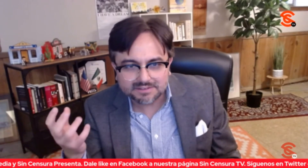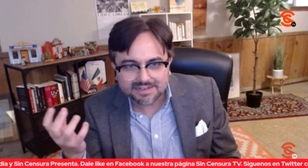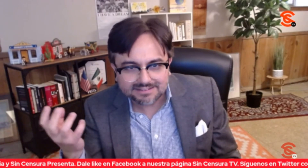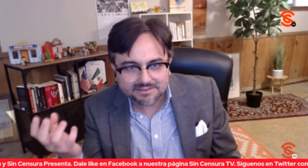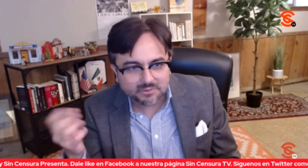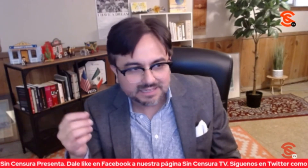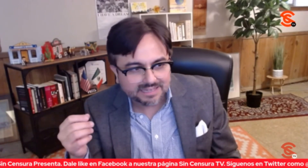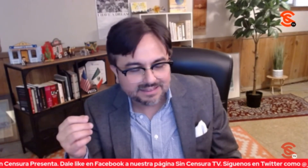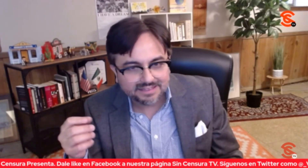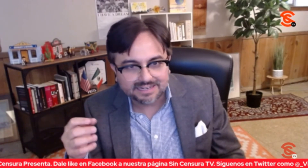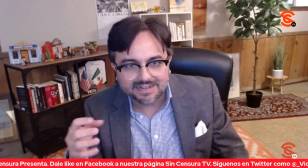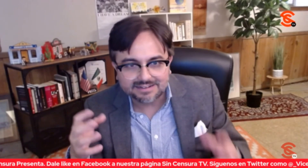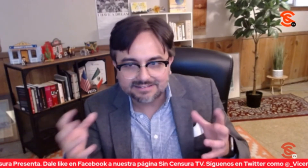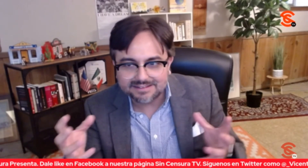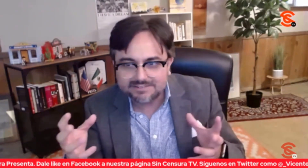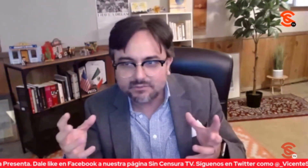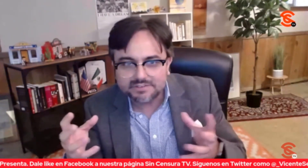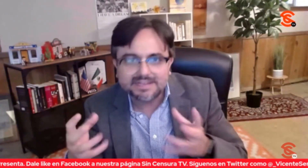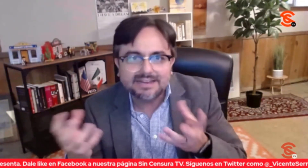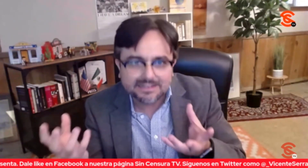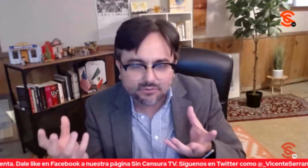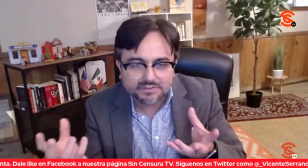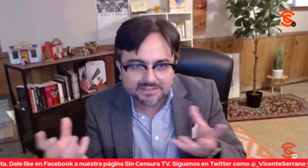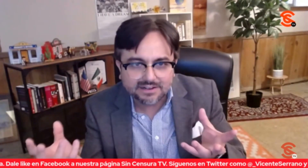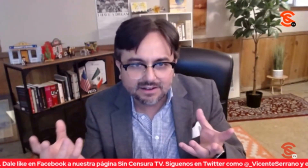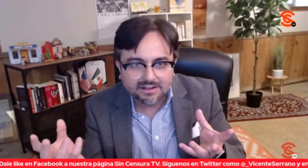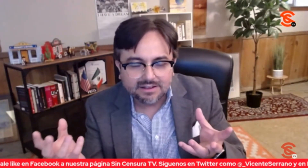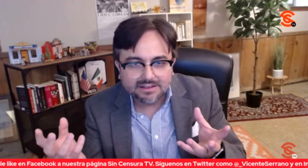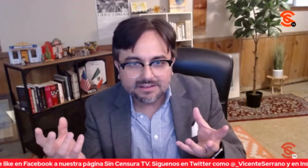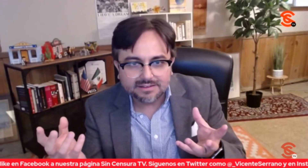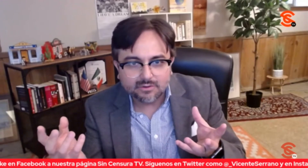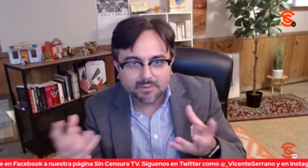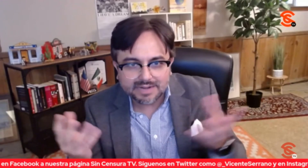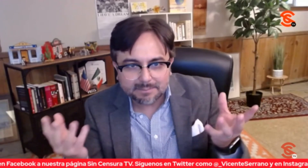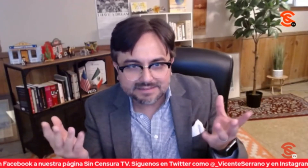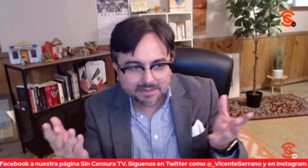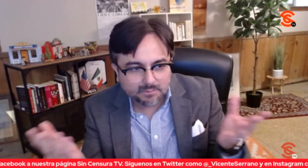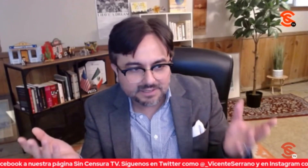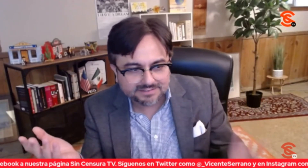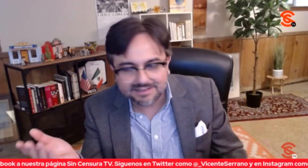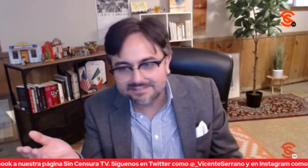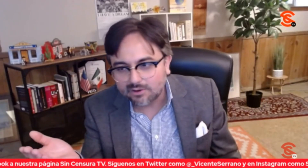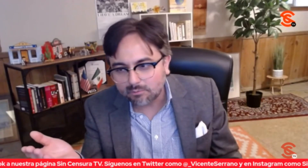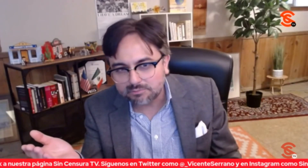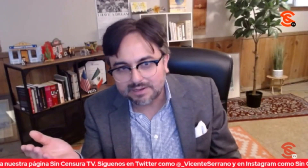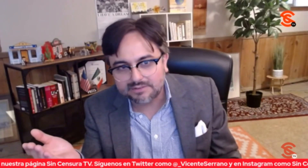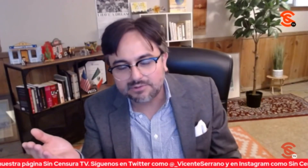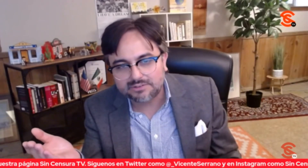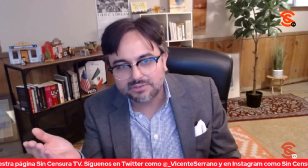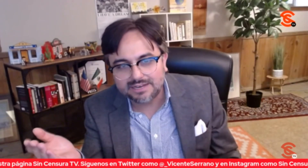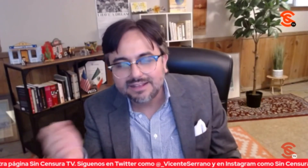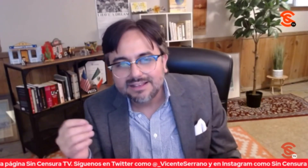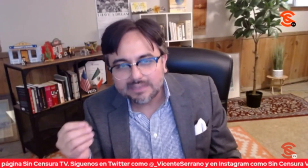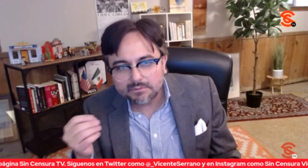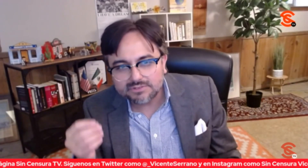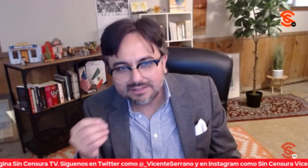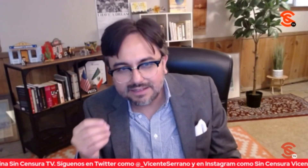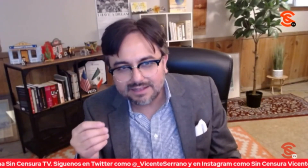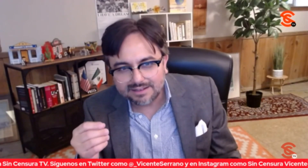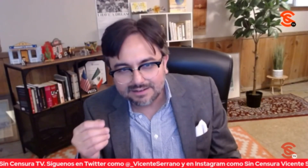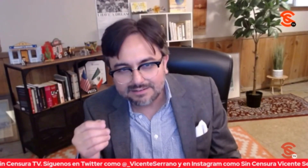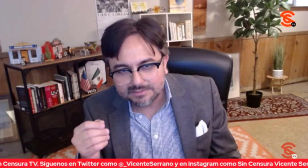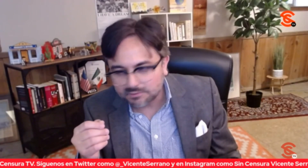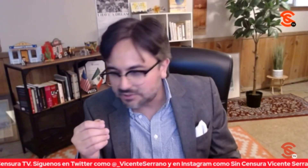tipo de gran seguridad en la residencia oficial y oficina gubernamental por excelencia como es Palacio Nacional. ¿Sabe